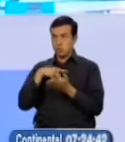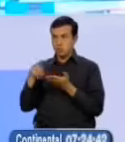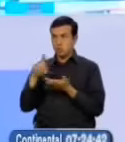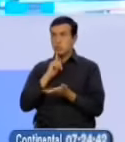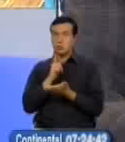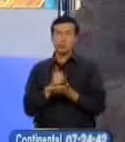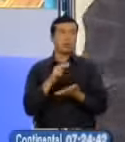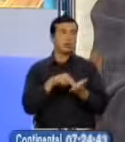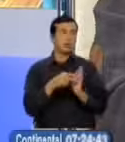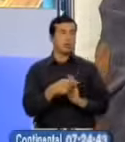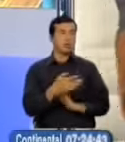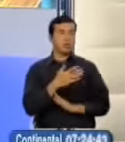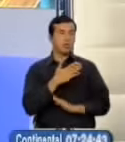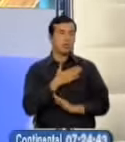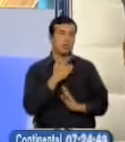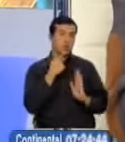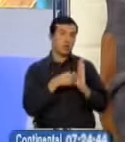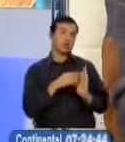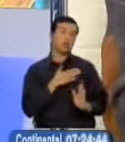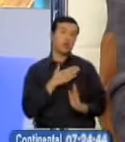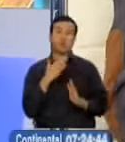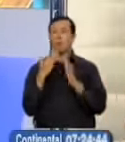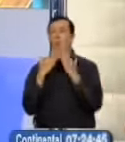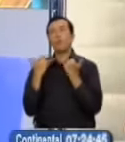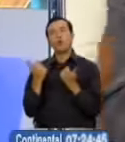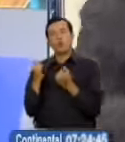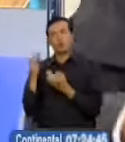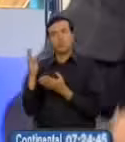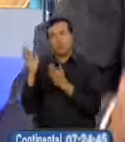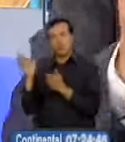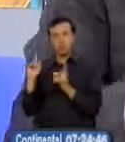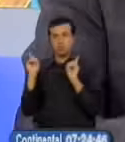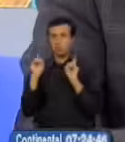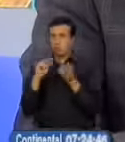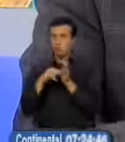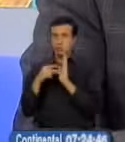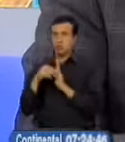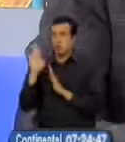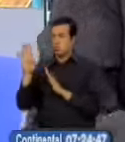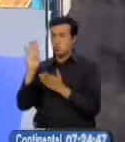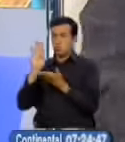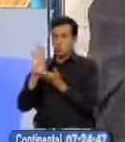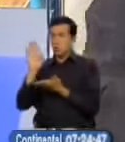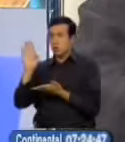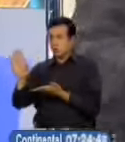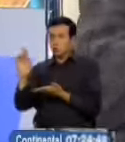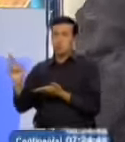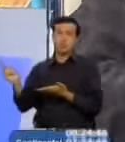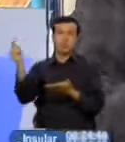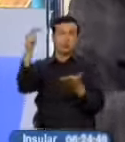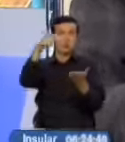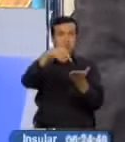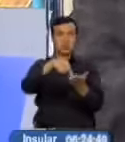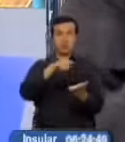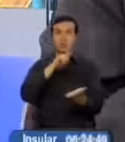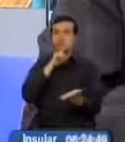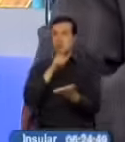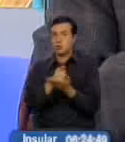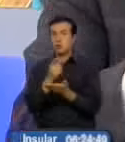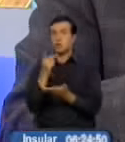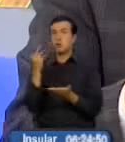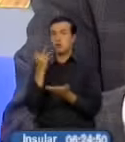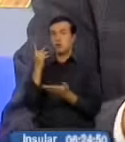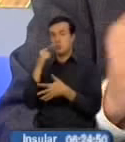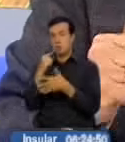que porque soy buena gente lo atiendo. Es decir, la Seguridad Social me deriva y esa derivación puede darse